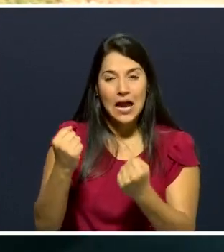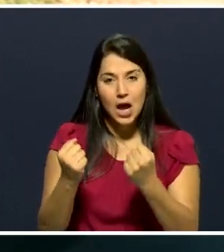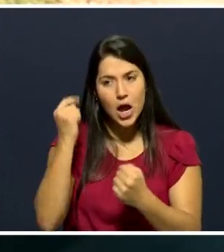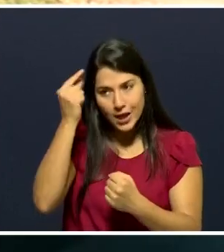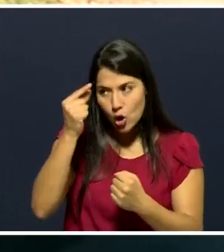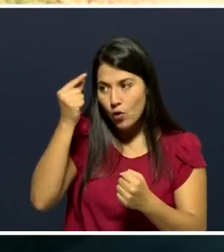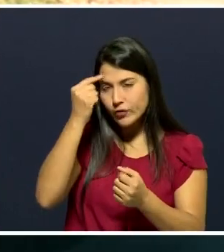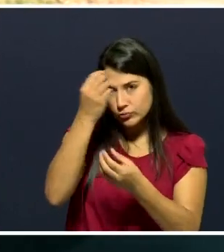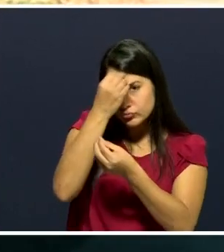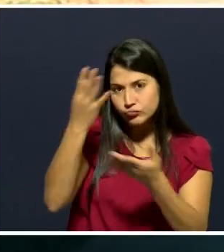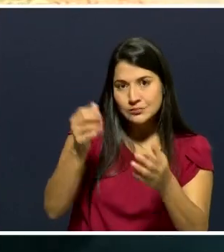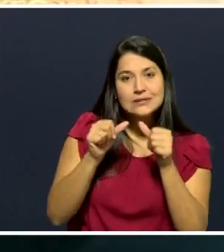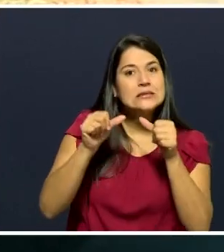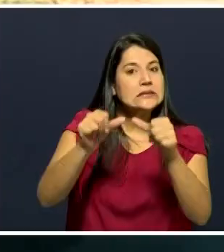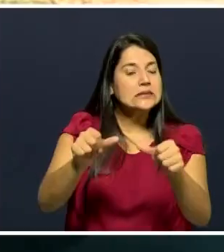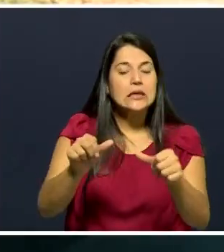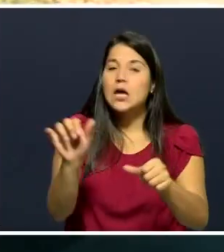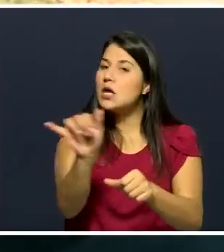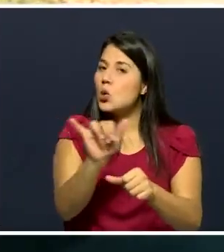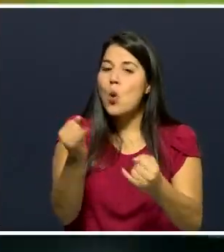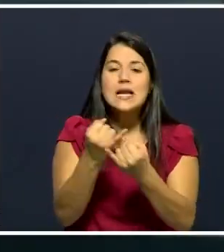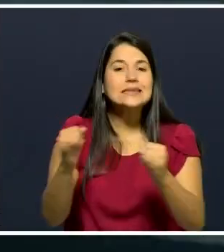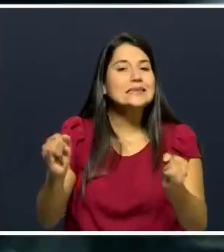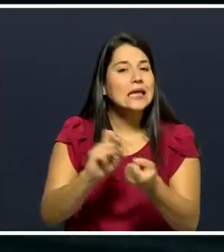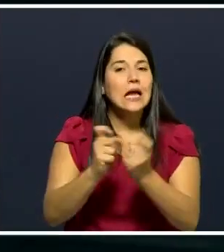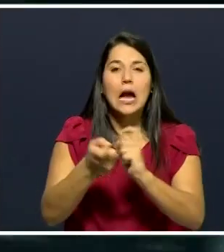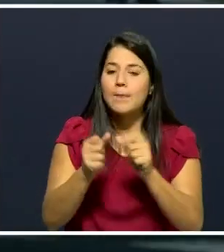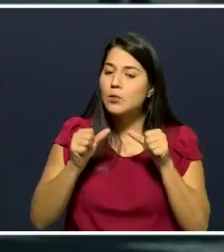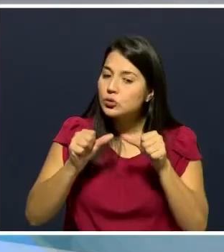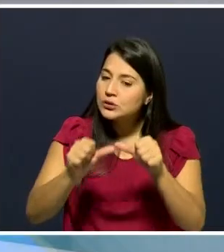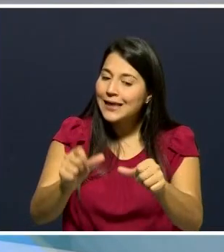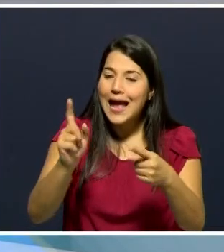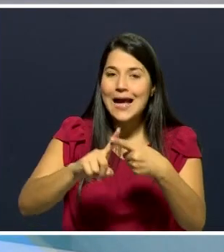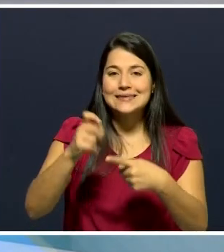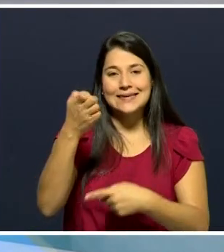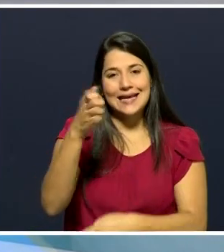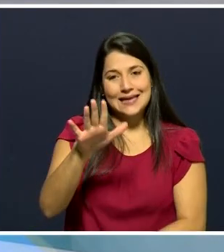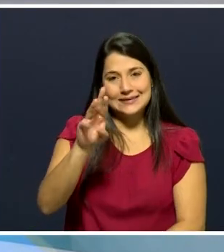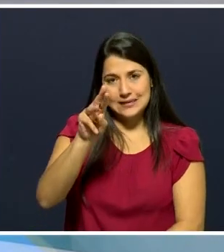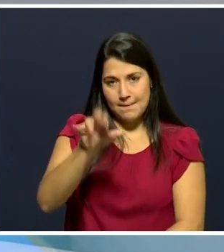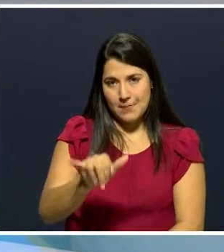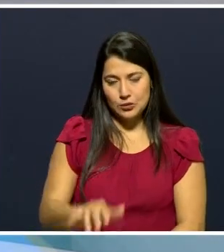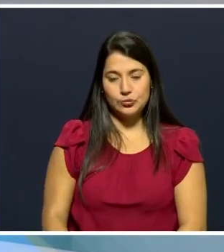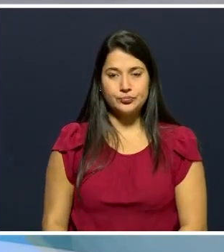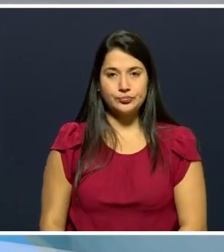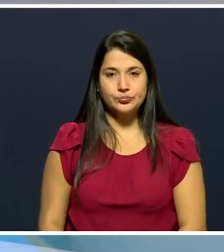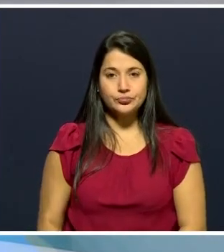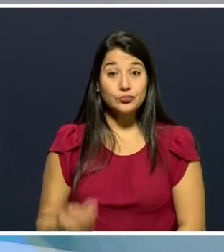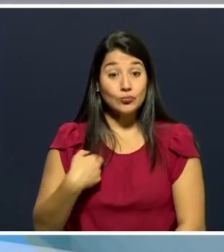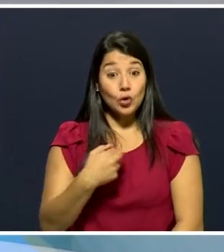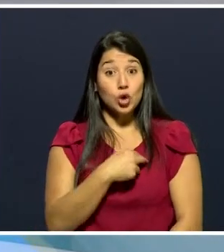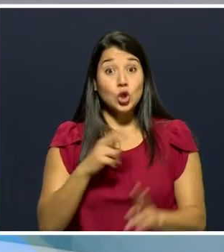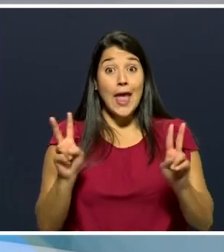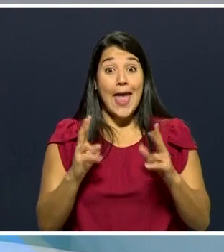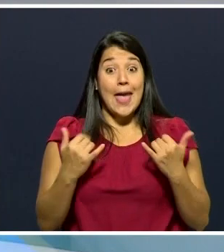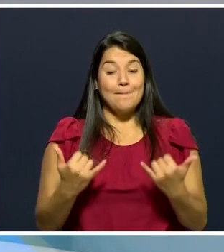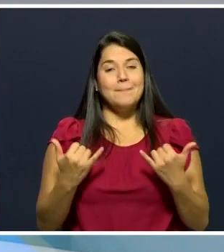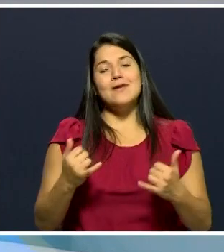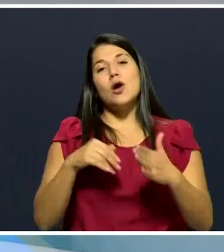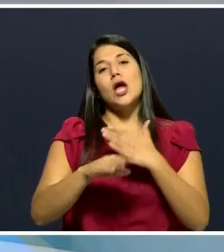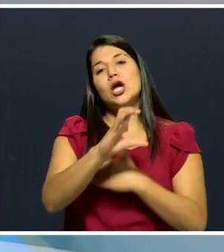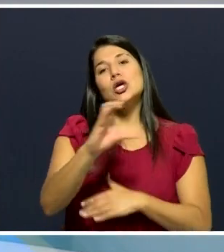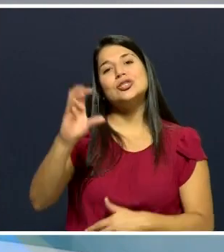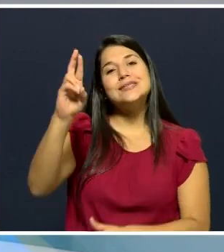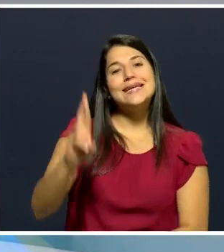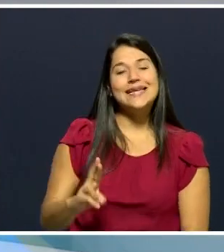gobierno anunció que se mantendrá sin cambios hasta el próximo 15 de mayo. Y estamos en vivo en la edición estelar de Costa